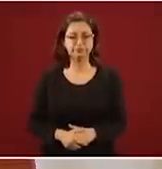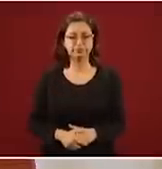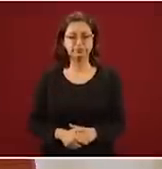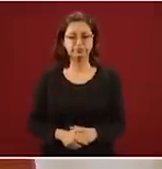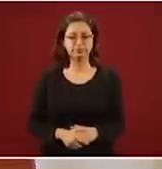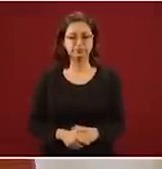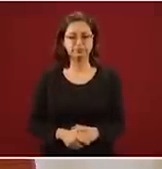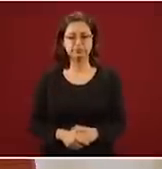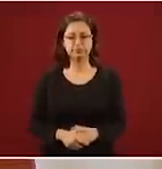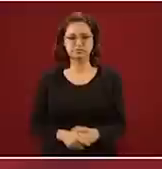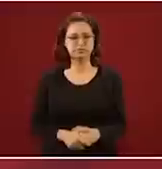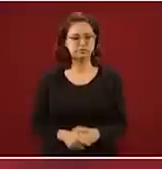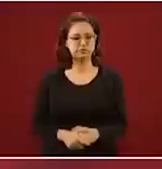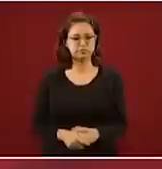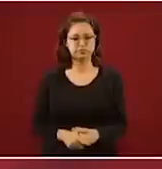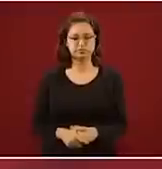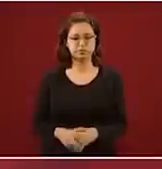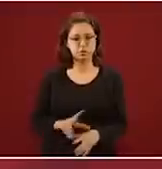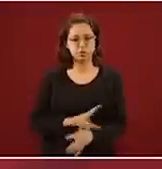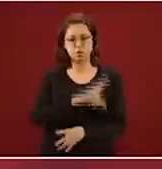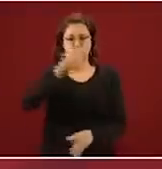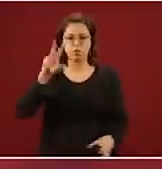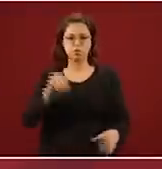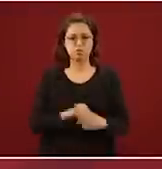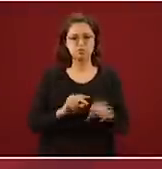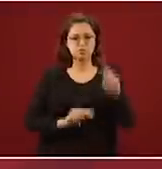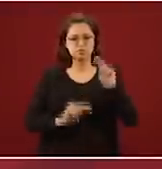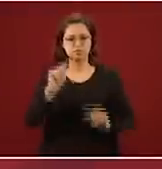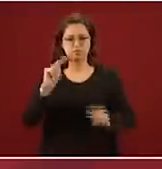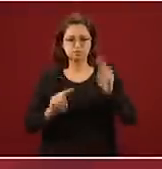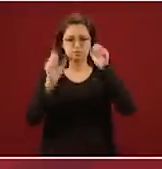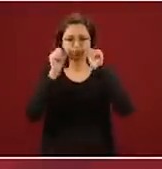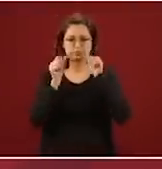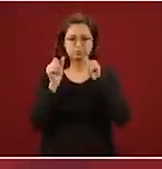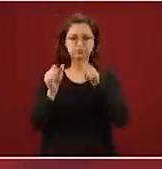en todos los niveles de atención.